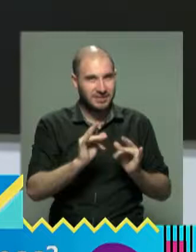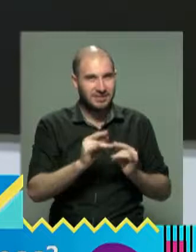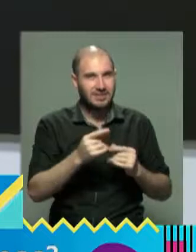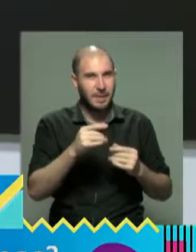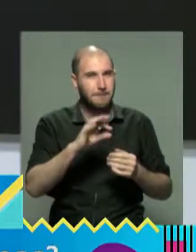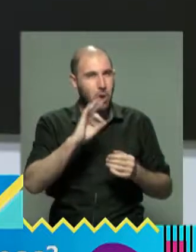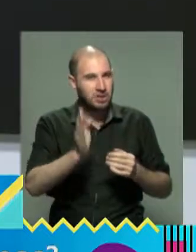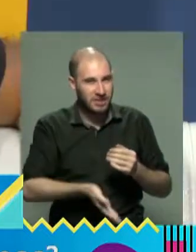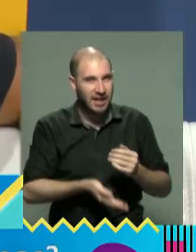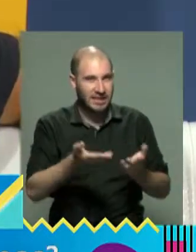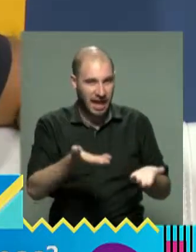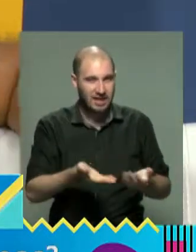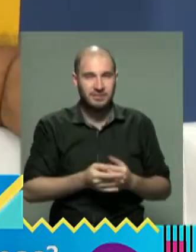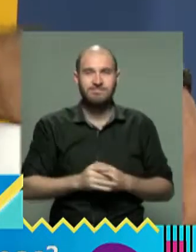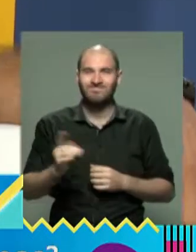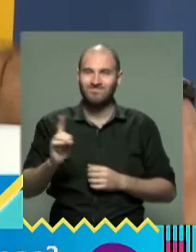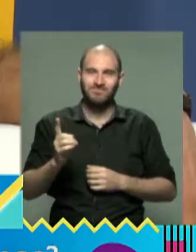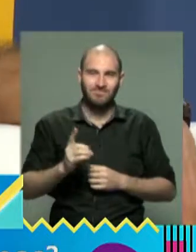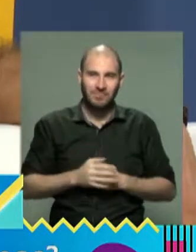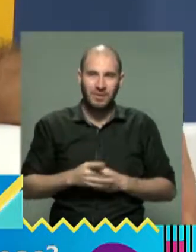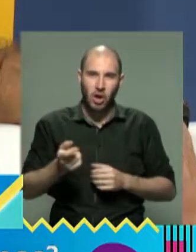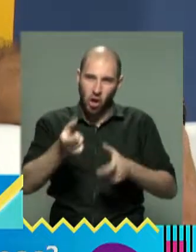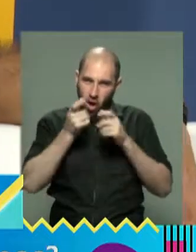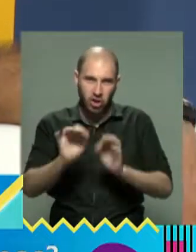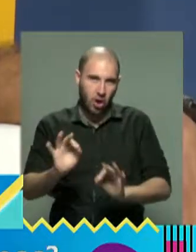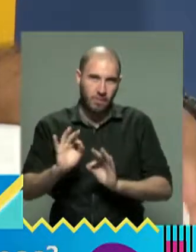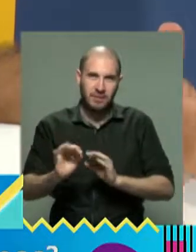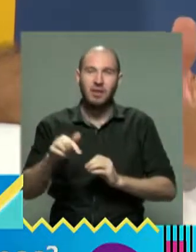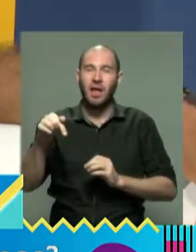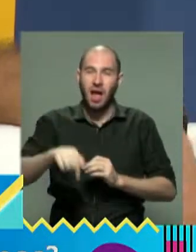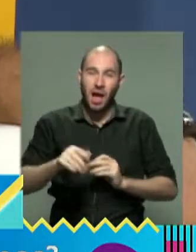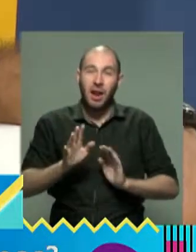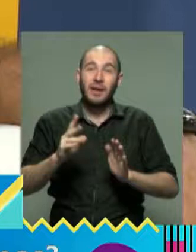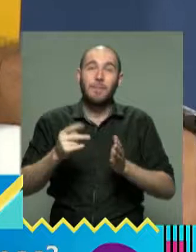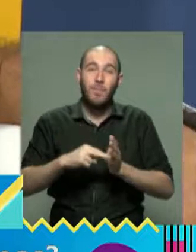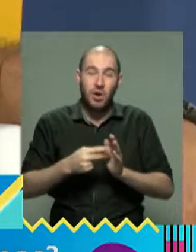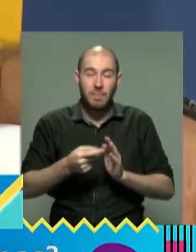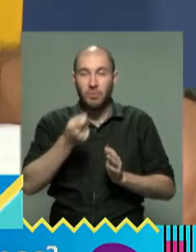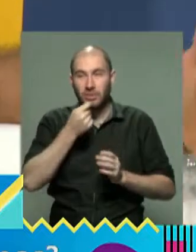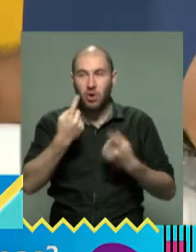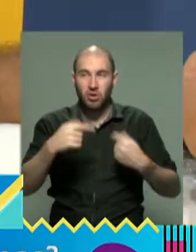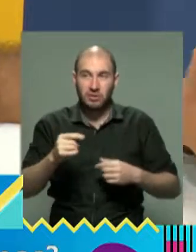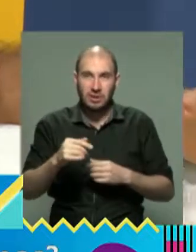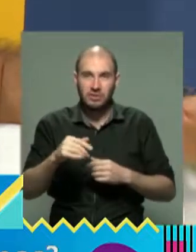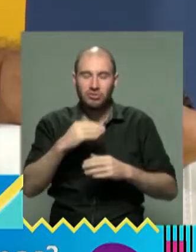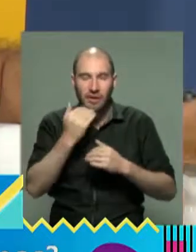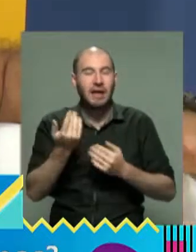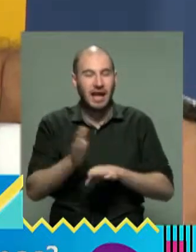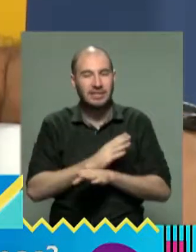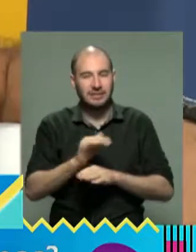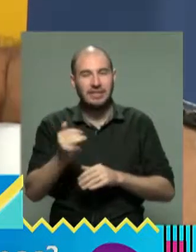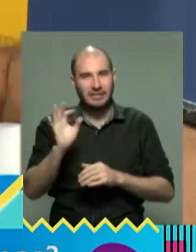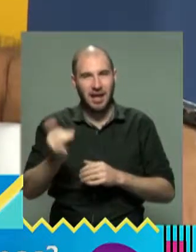darle un porcentaje a eso, ¿no? No, hoy en día no. Tenés ¿No? control total. Ahora que puede llegar a pasar cosas imprevistas, sí,